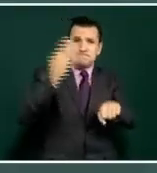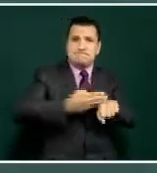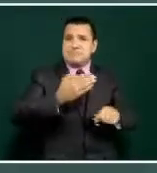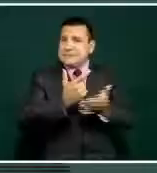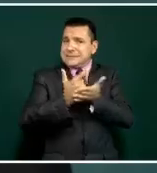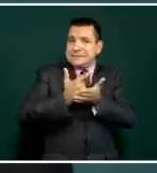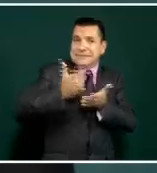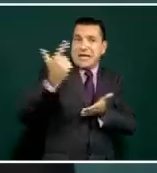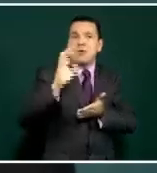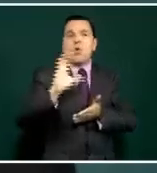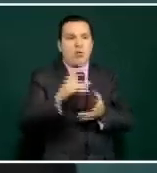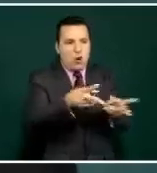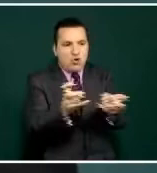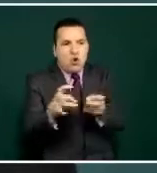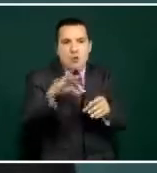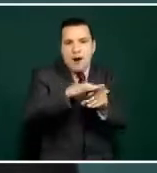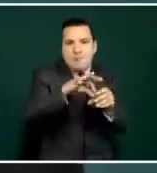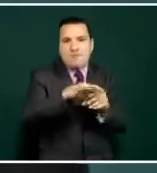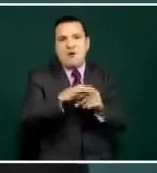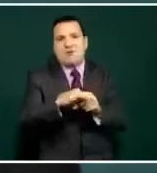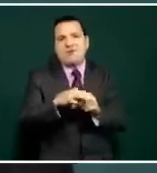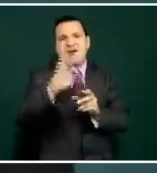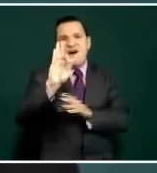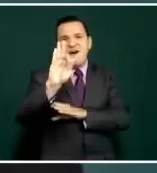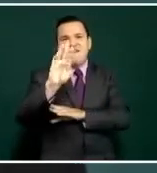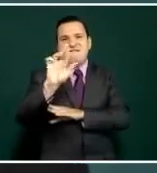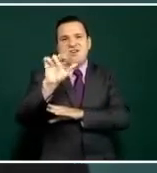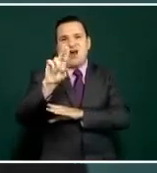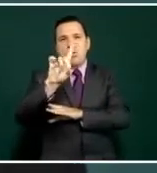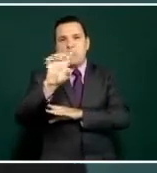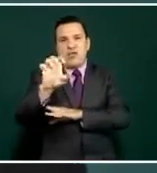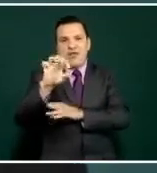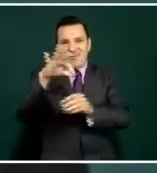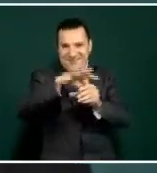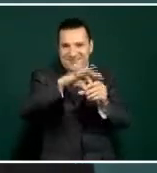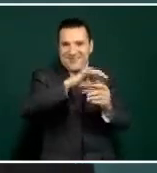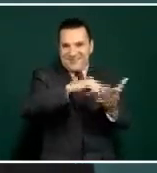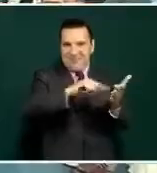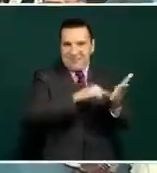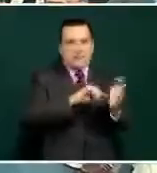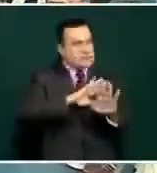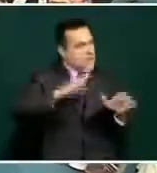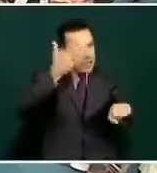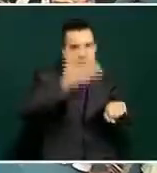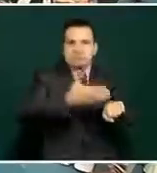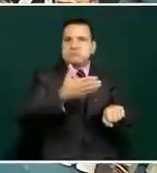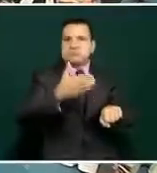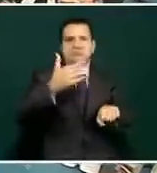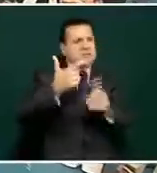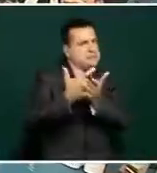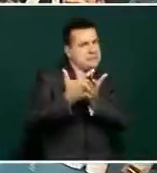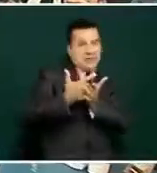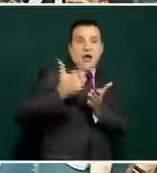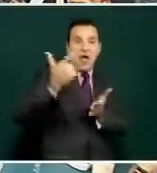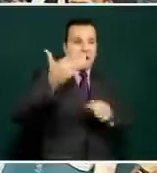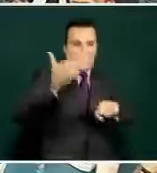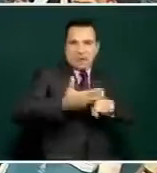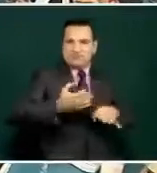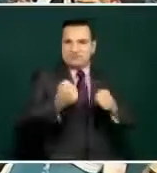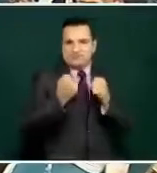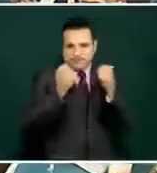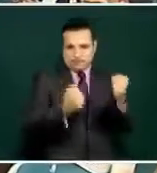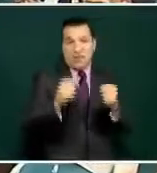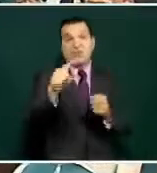electoral. Como es delito grave, eso fue también un avance,